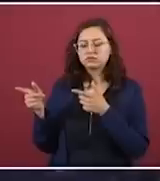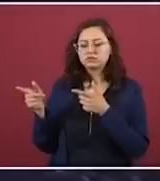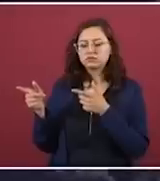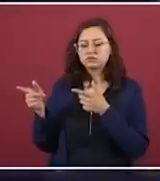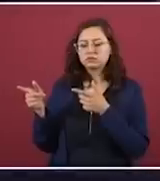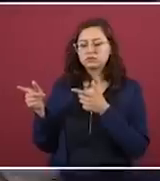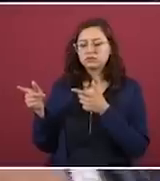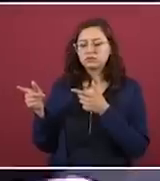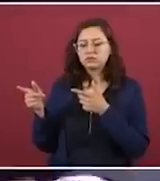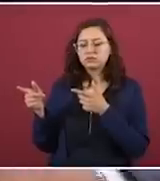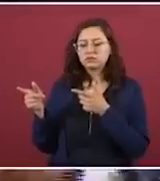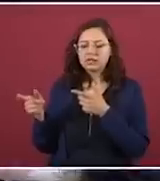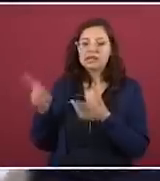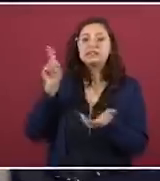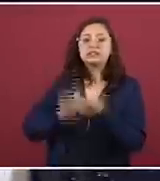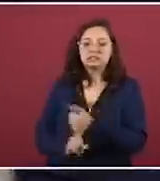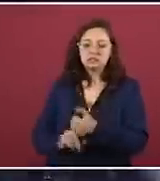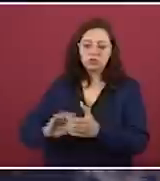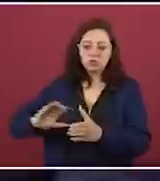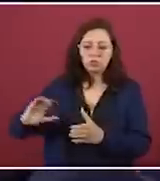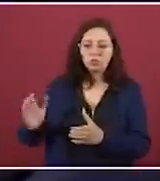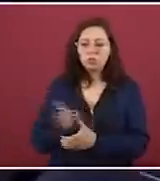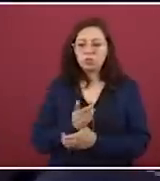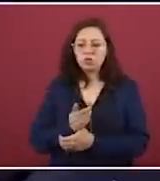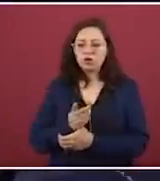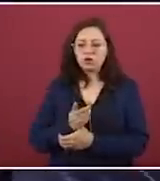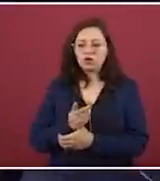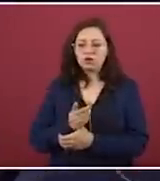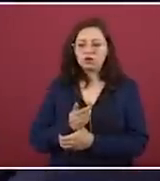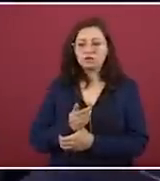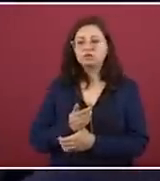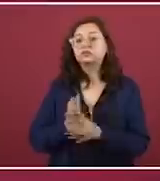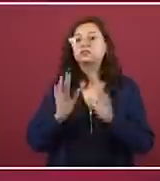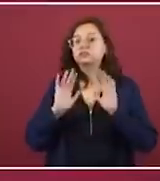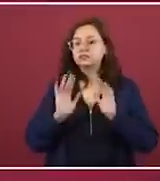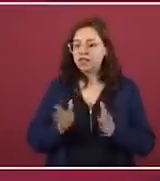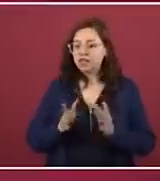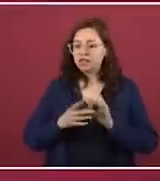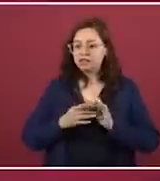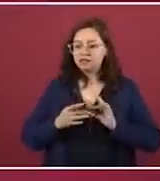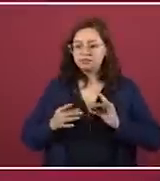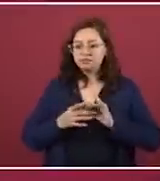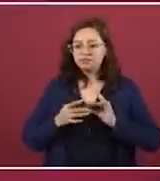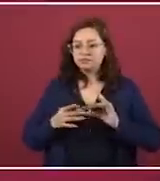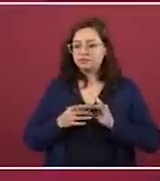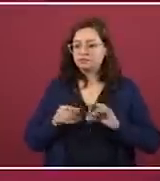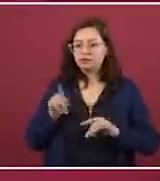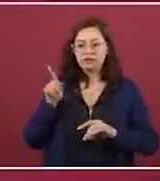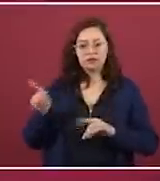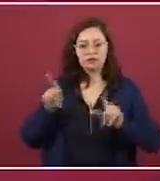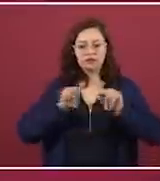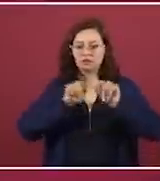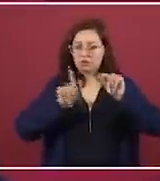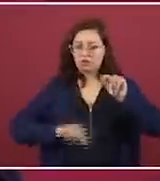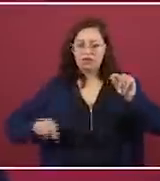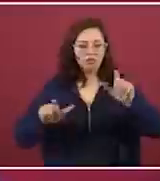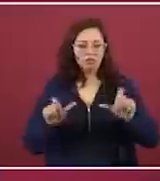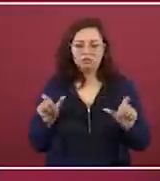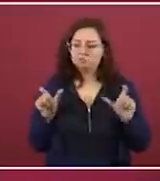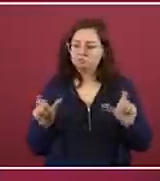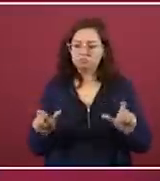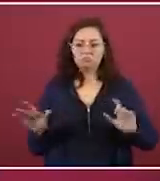en el bar, no era, como ya se aclaró, de la Guardia Nacional,